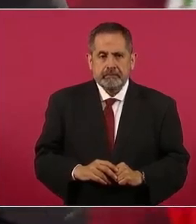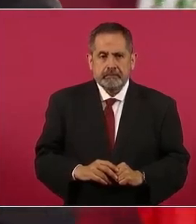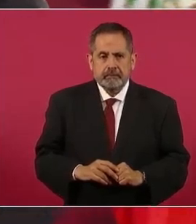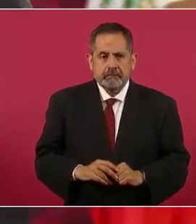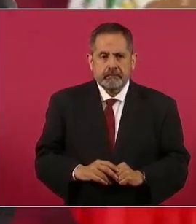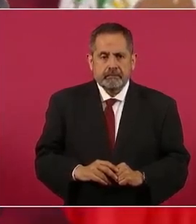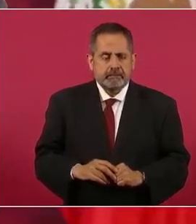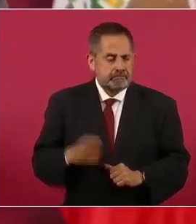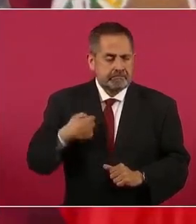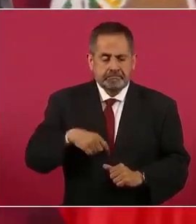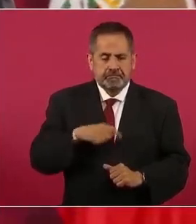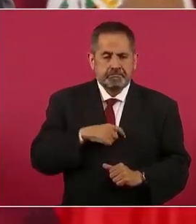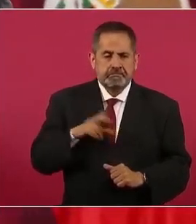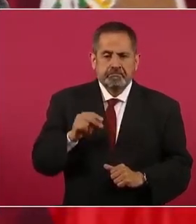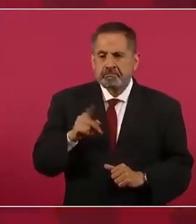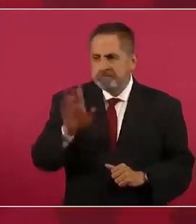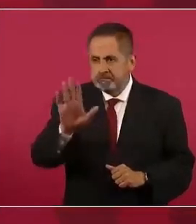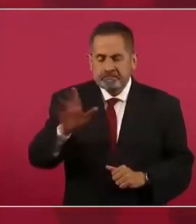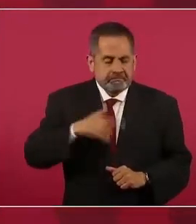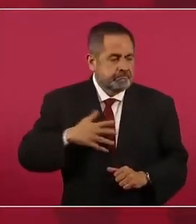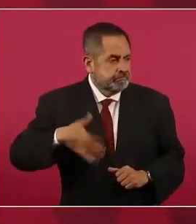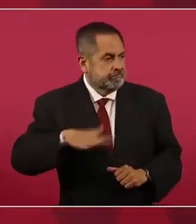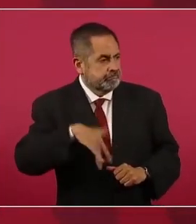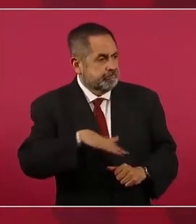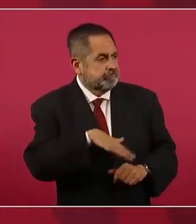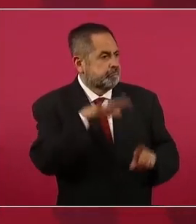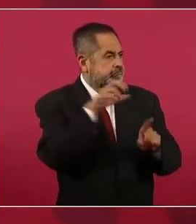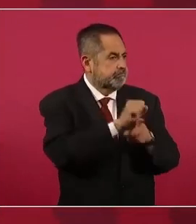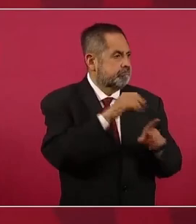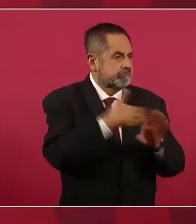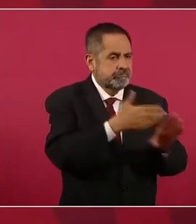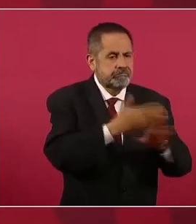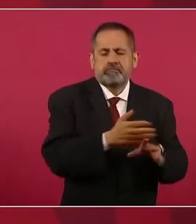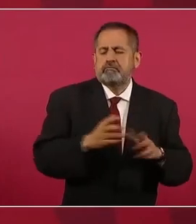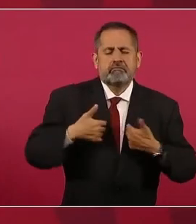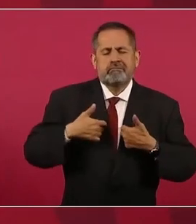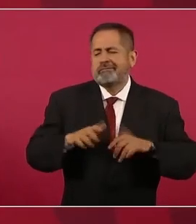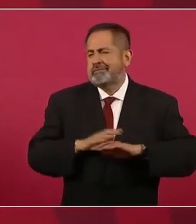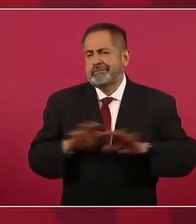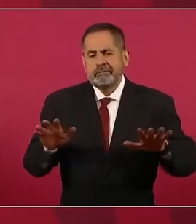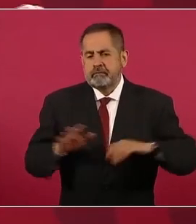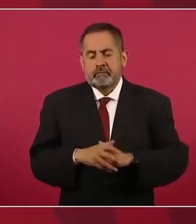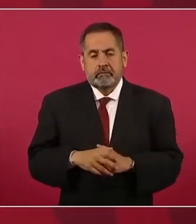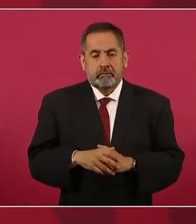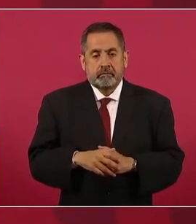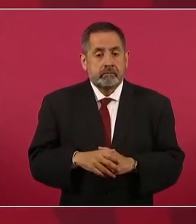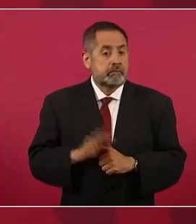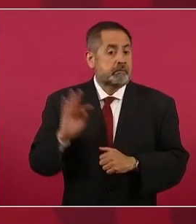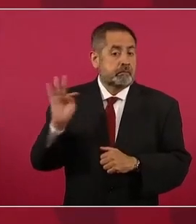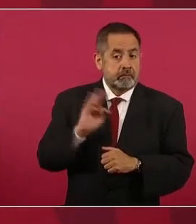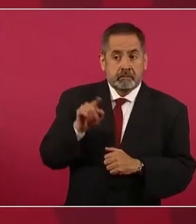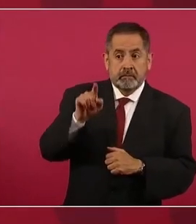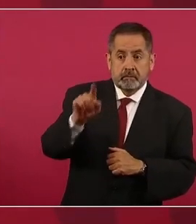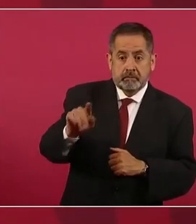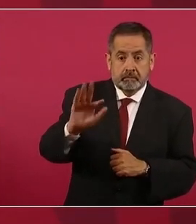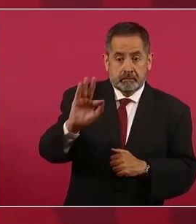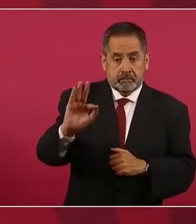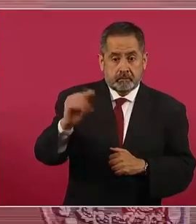No vamos a estar persiguiendo a nadie y al mismo tiempo, si el fiscal